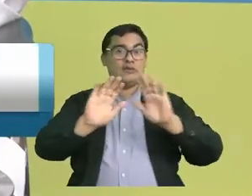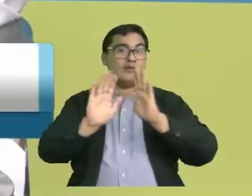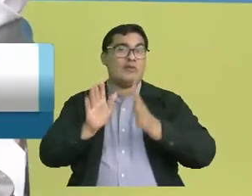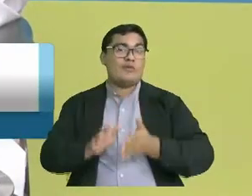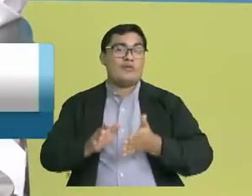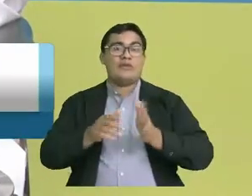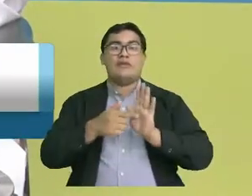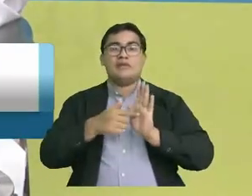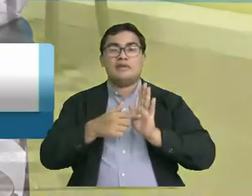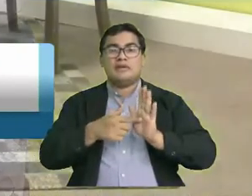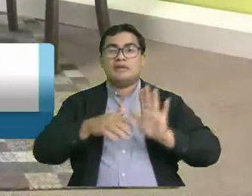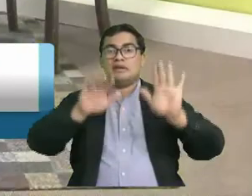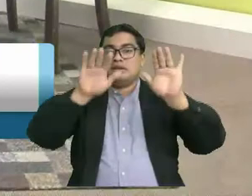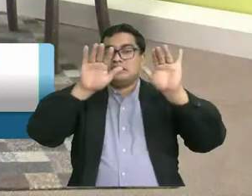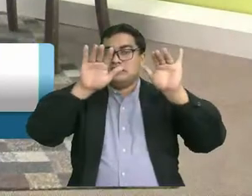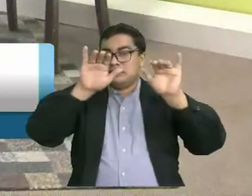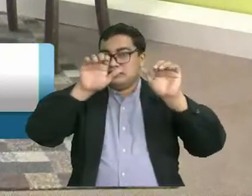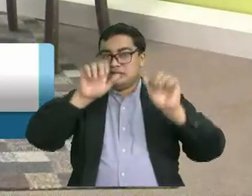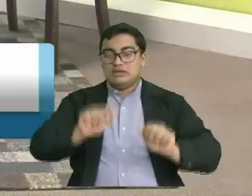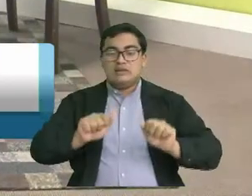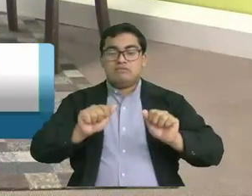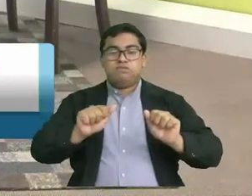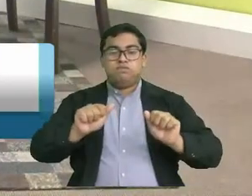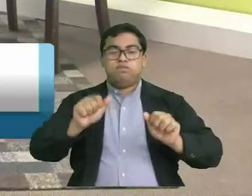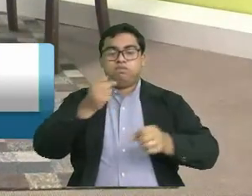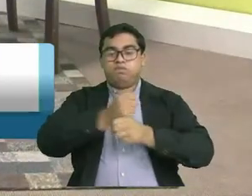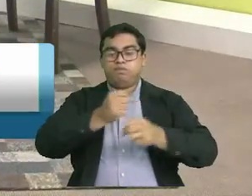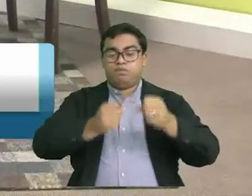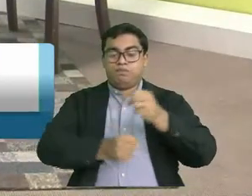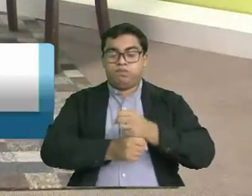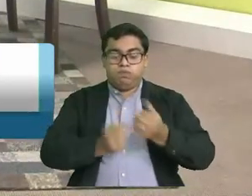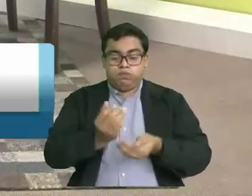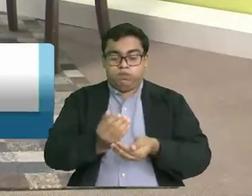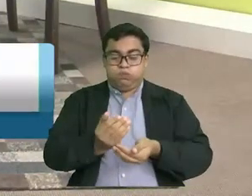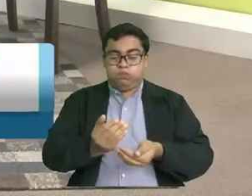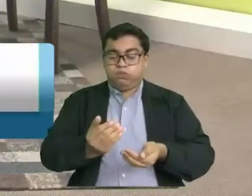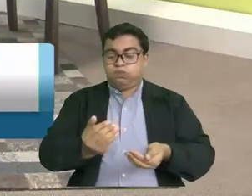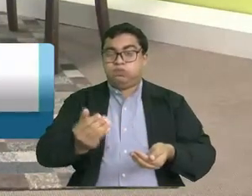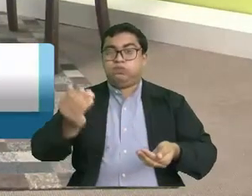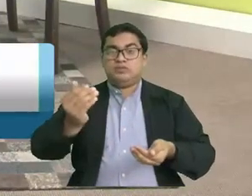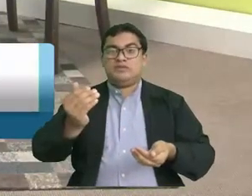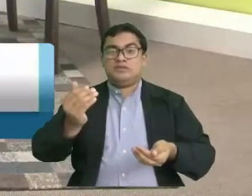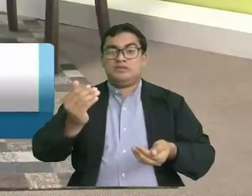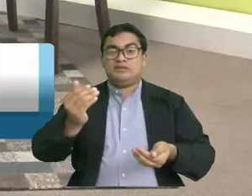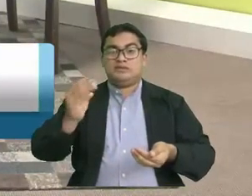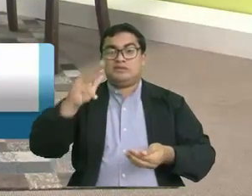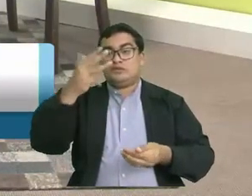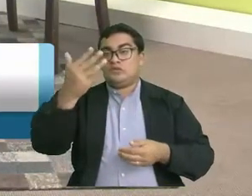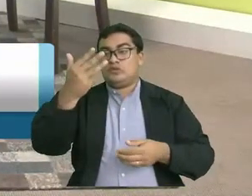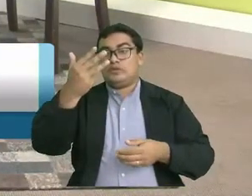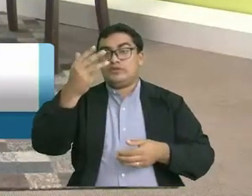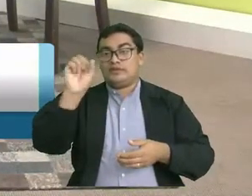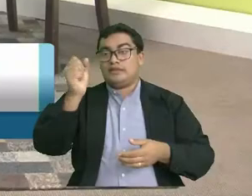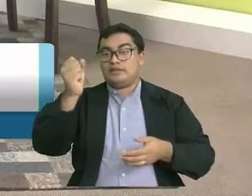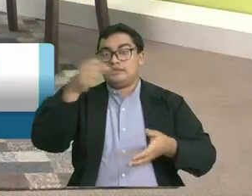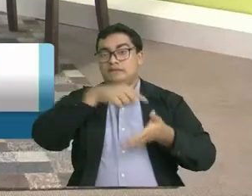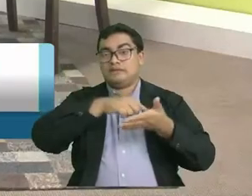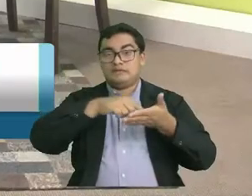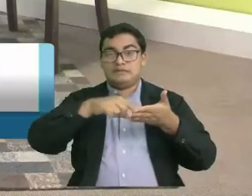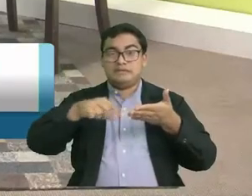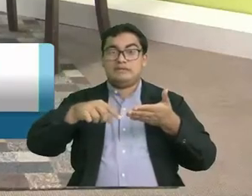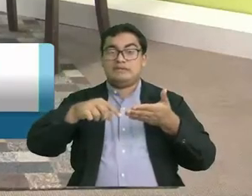es que se forman ya la estructura del sexo, doctor? Después. A partir de la novena semana,